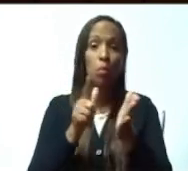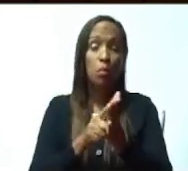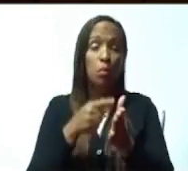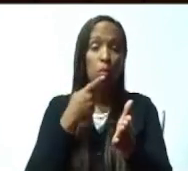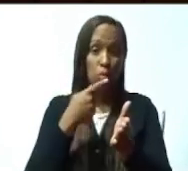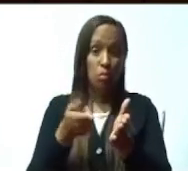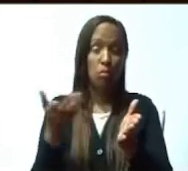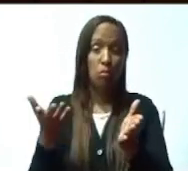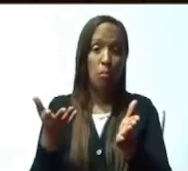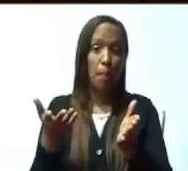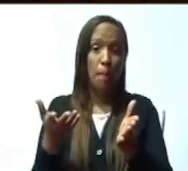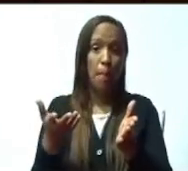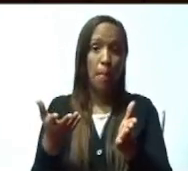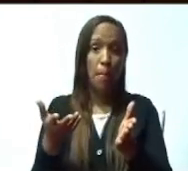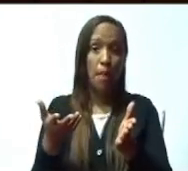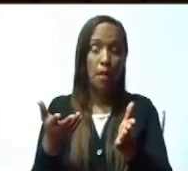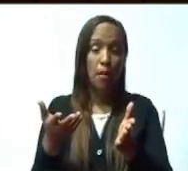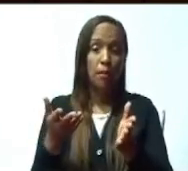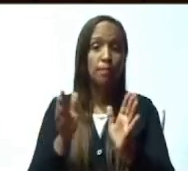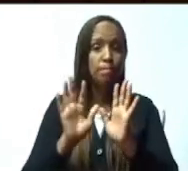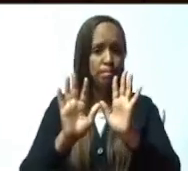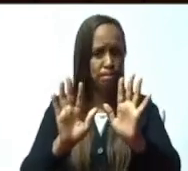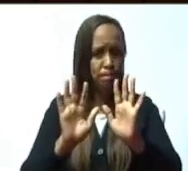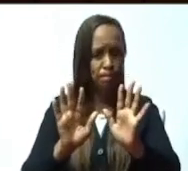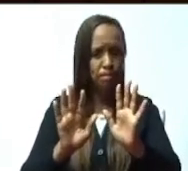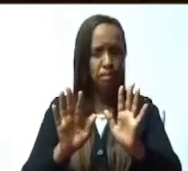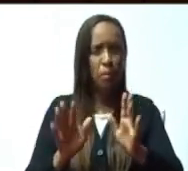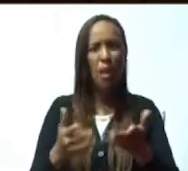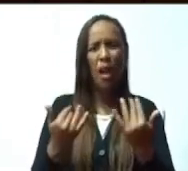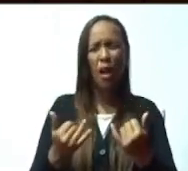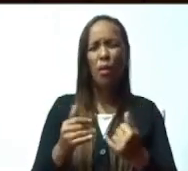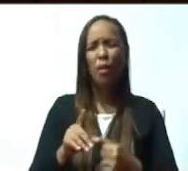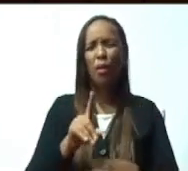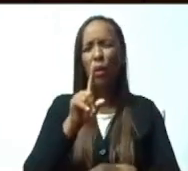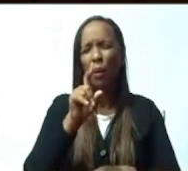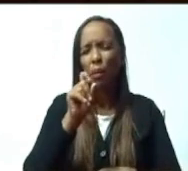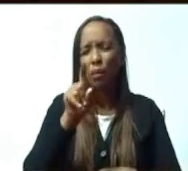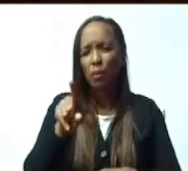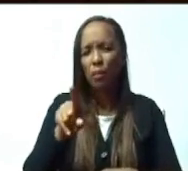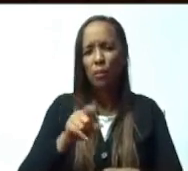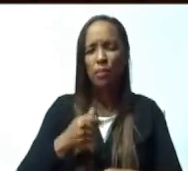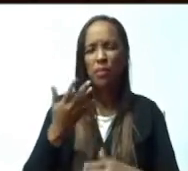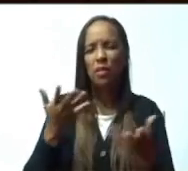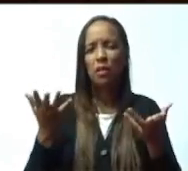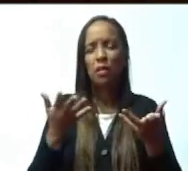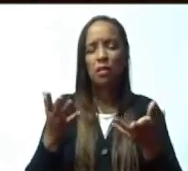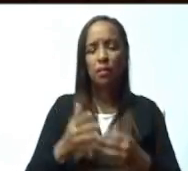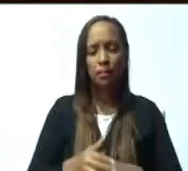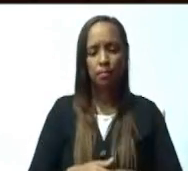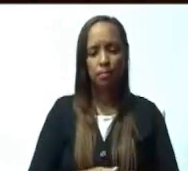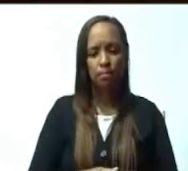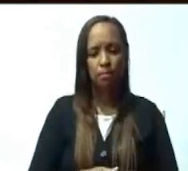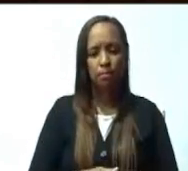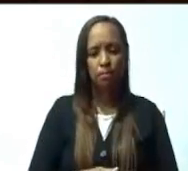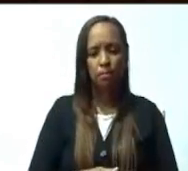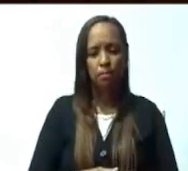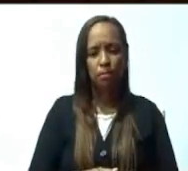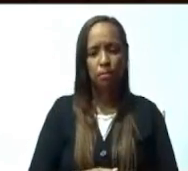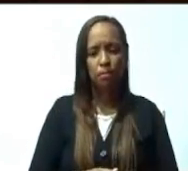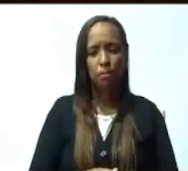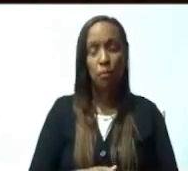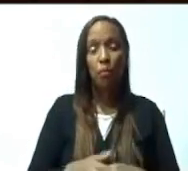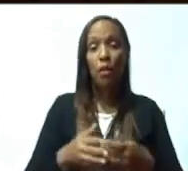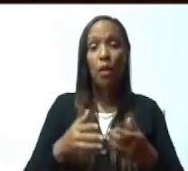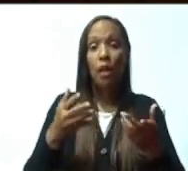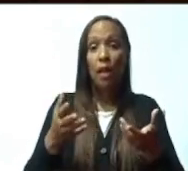ley es denegar el presupuesto. Lo que tenemos que estar preguntando es, ¿por qué no modificamos la ley